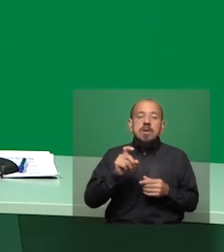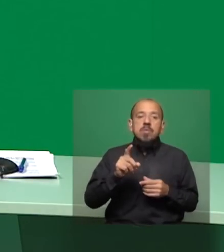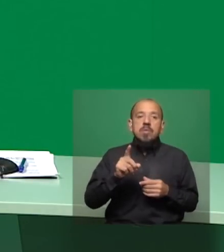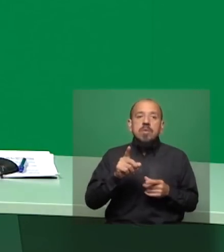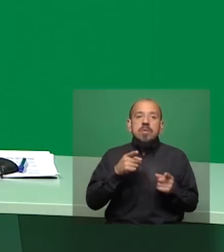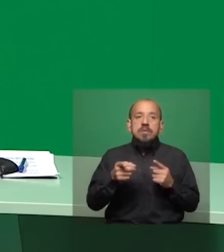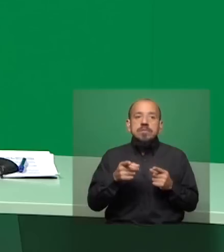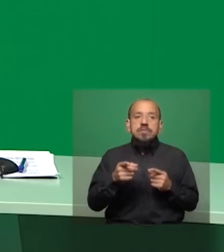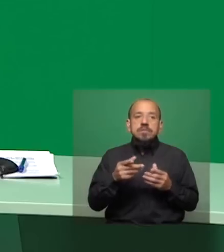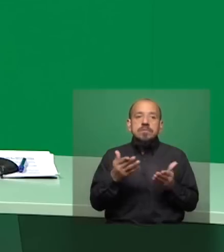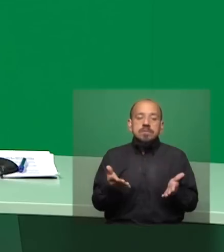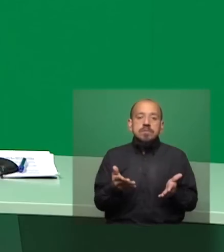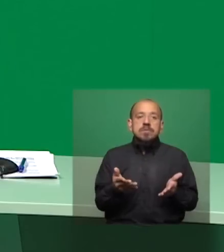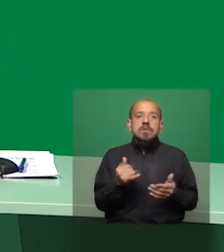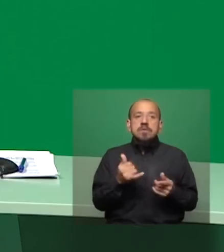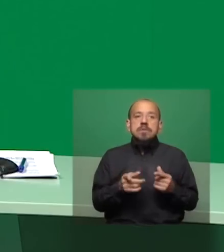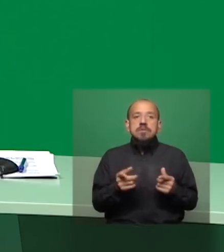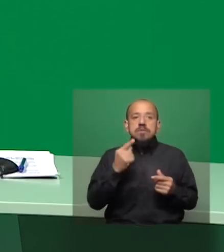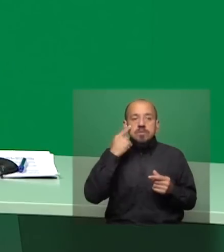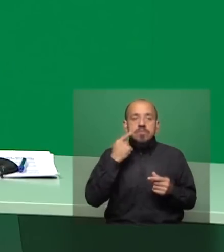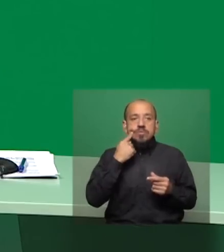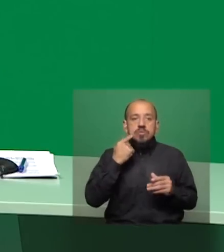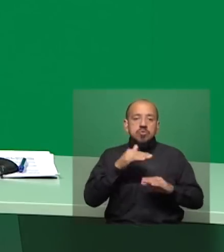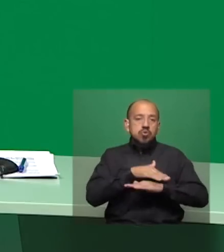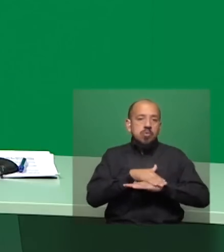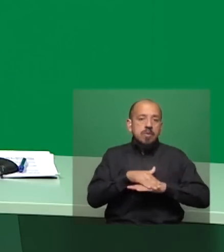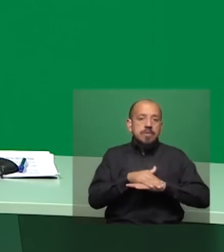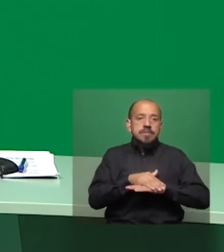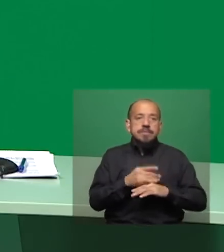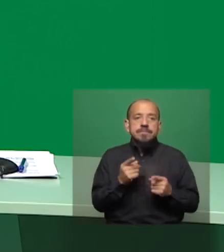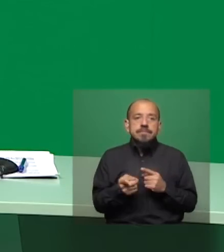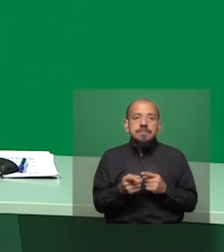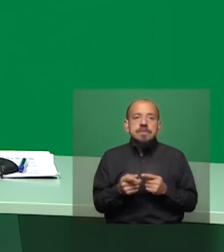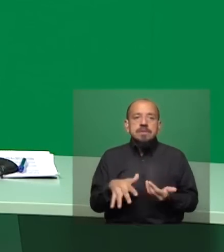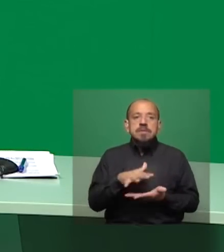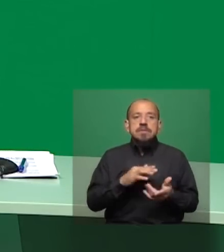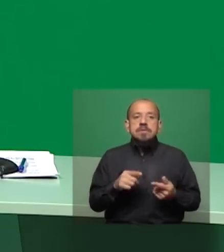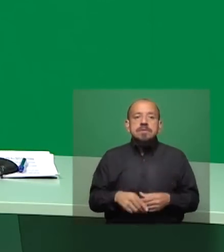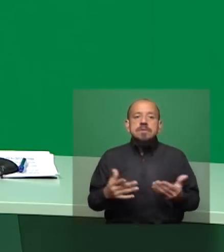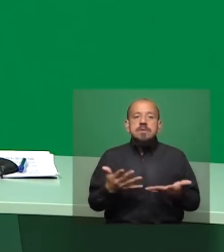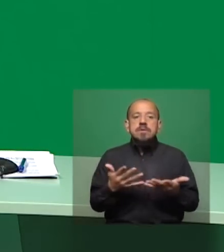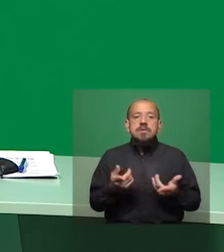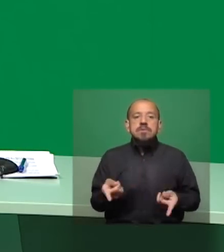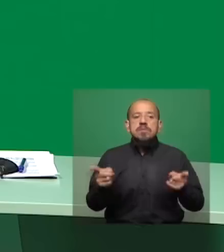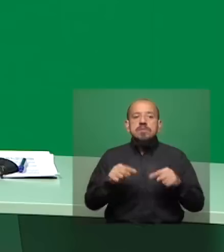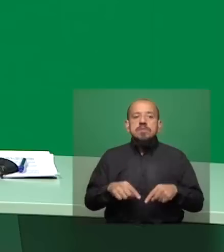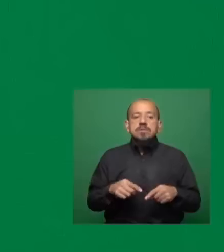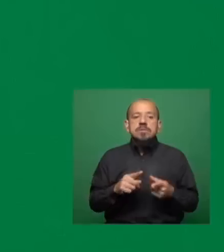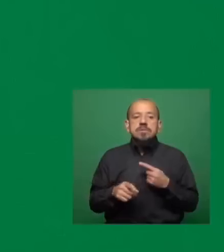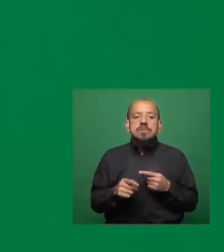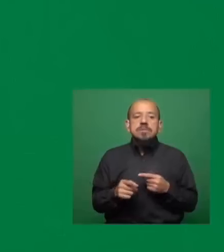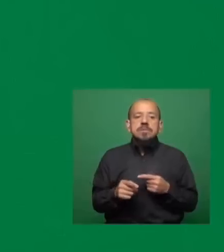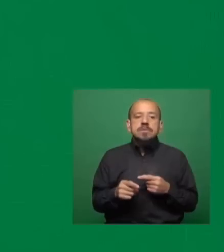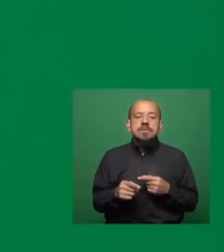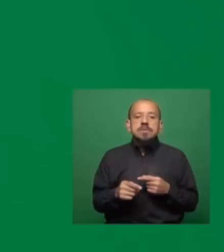se está suministrando tiene los valores normales No anteriores a esta situación ahora móvil que presenta Mariana Abreu